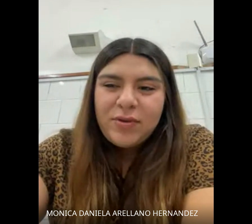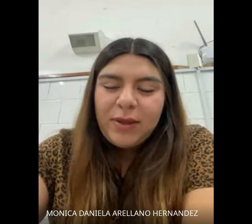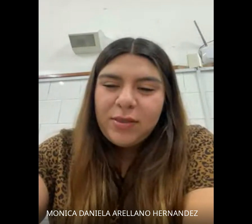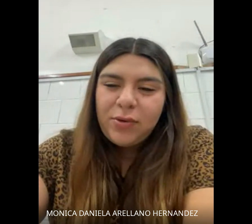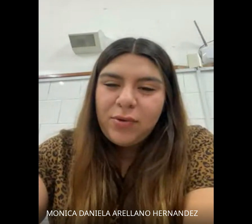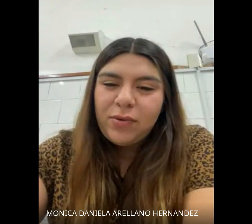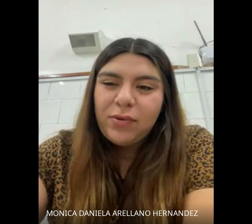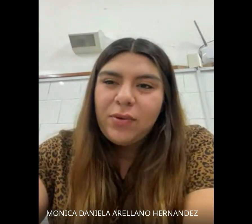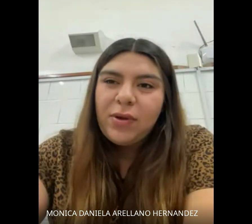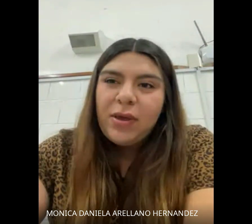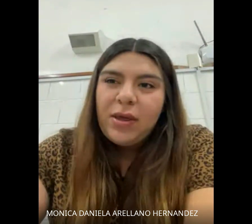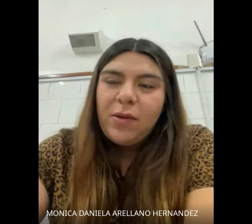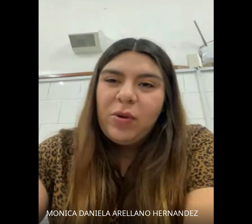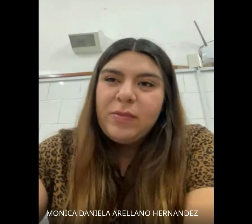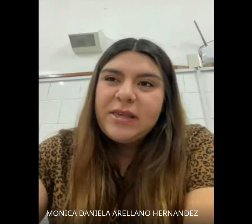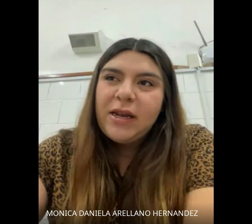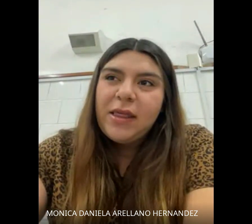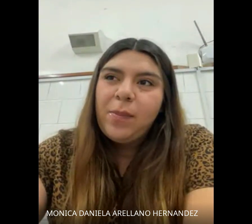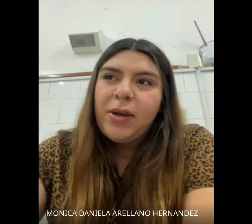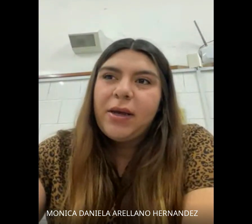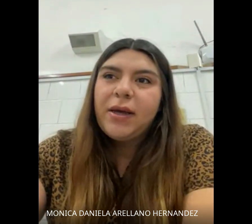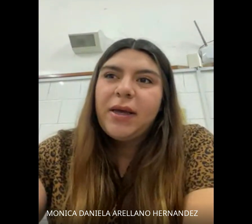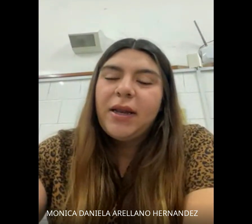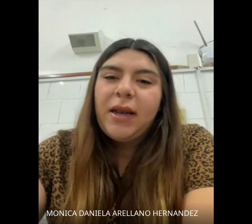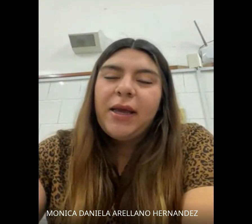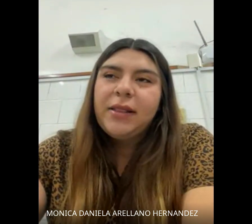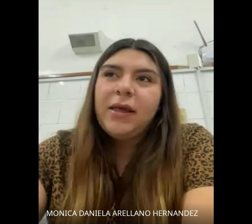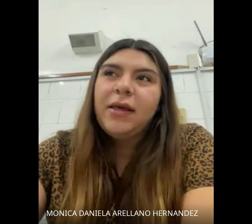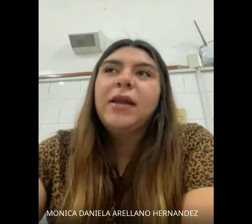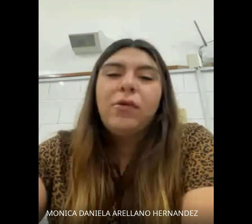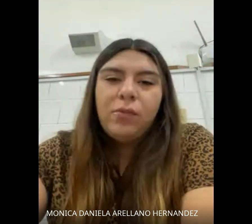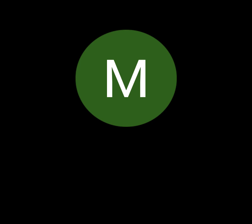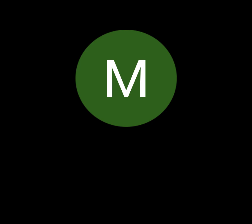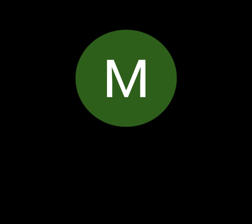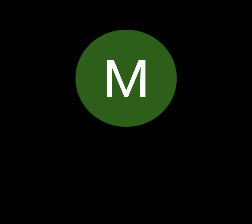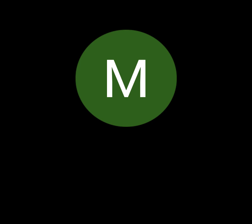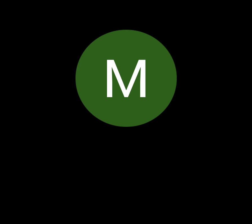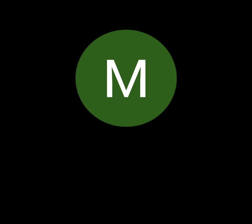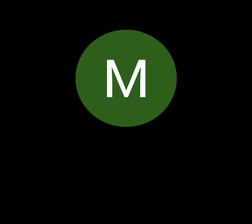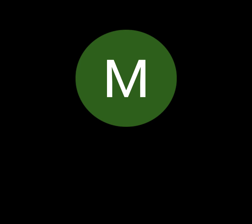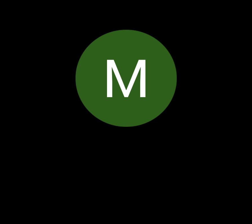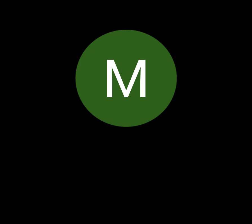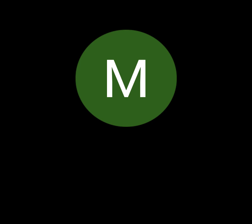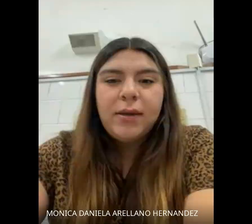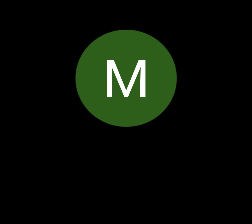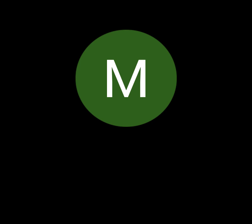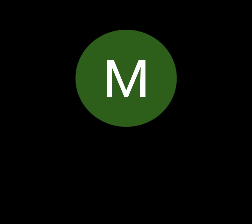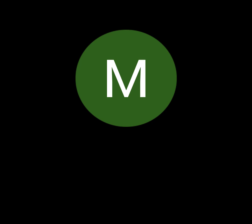experiencia y conocimiento, pues más que nada para la gente que en algún momento me vaya a